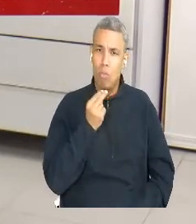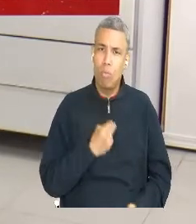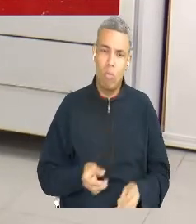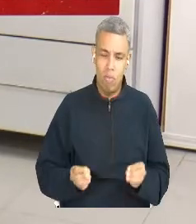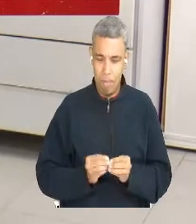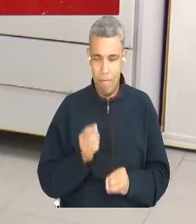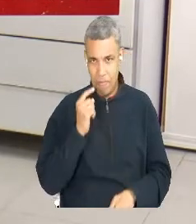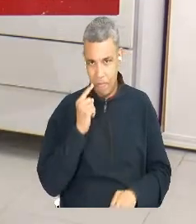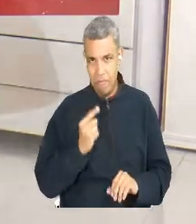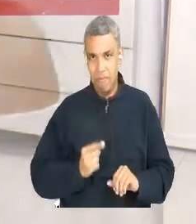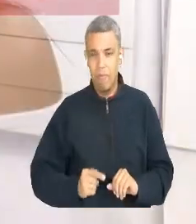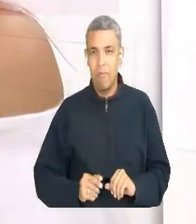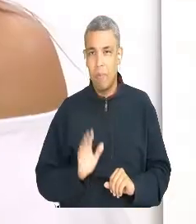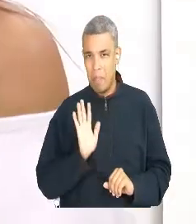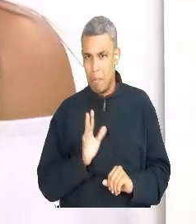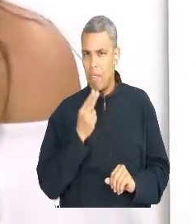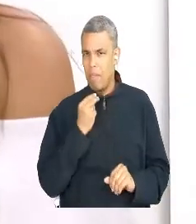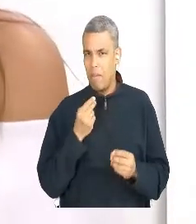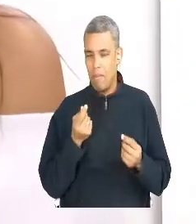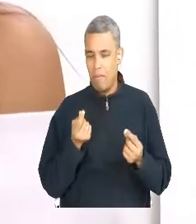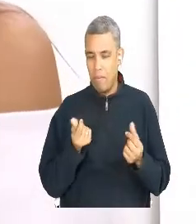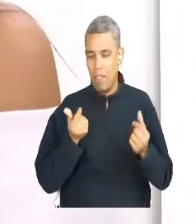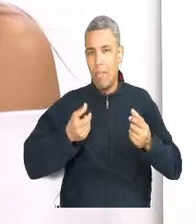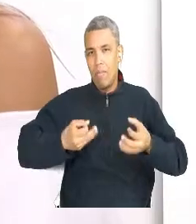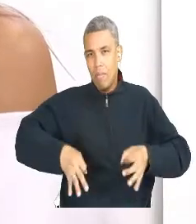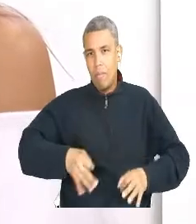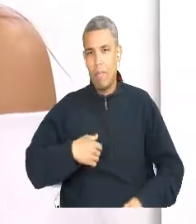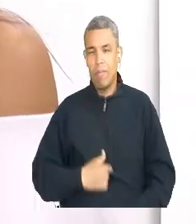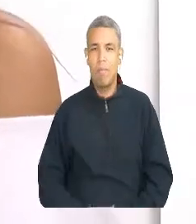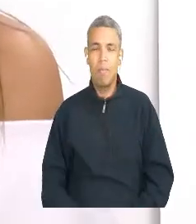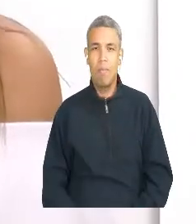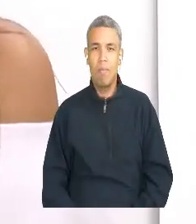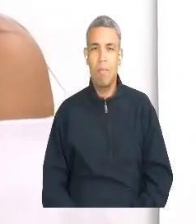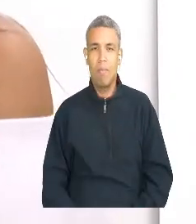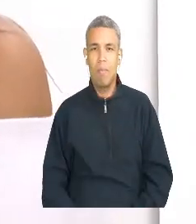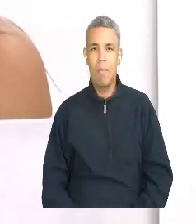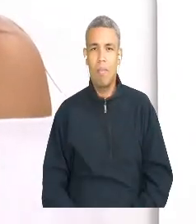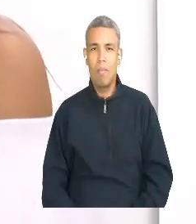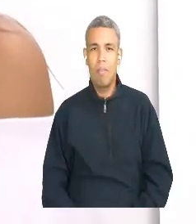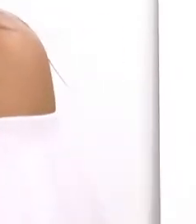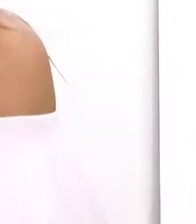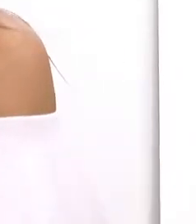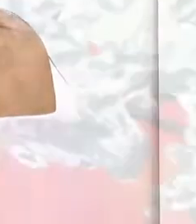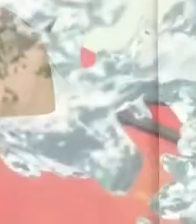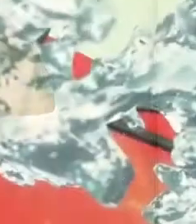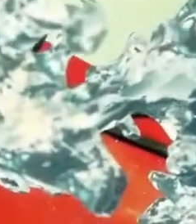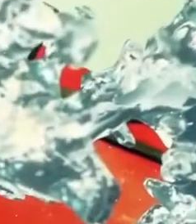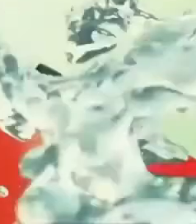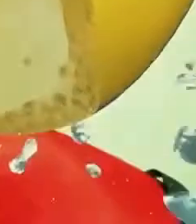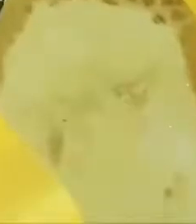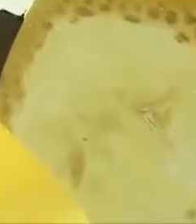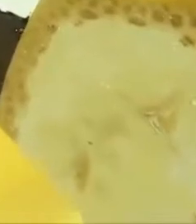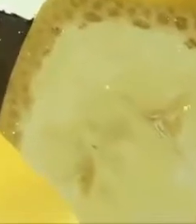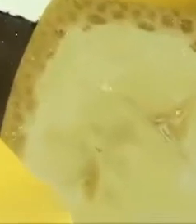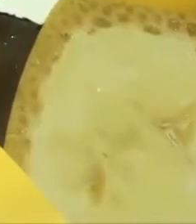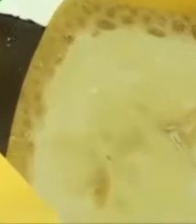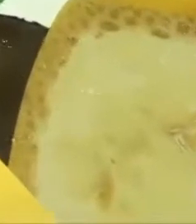día de hoy. Receta dulce, fácil y sencilla aquí en Aperitivo. Crepe de frutas con helado. Sí, señor.